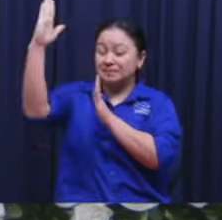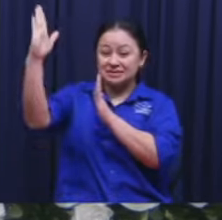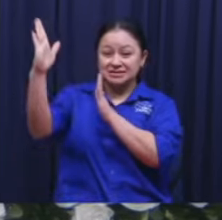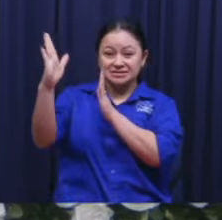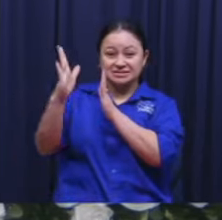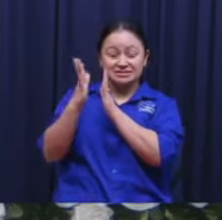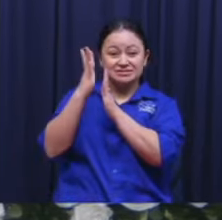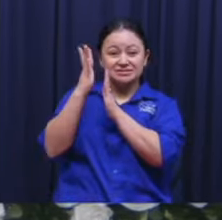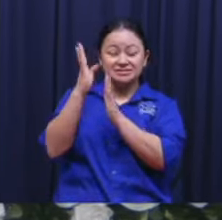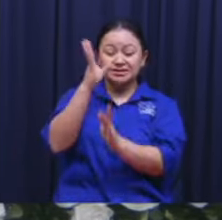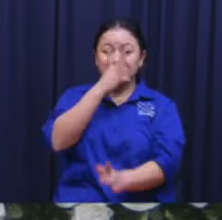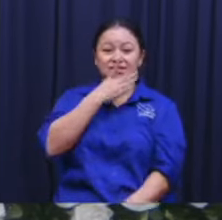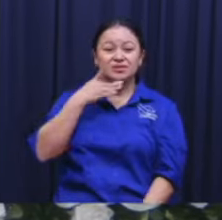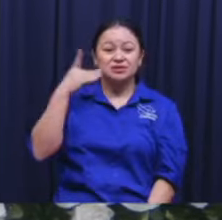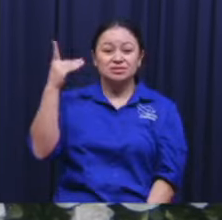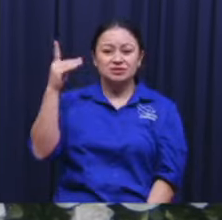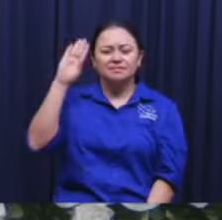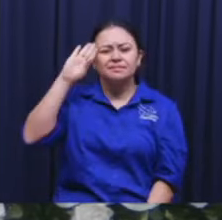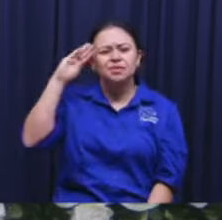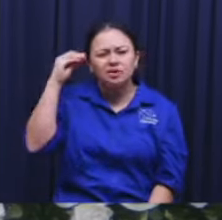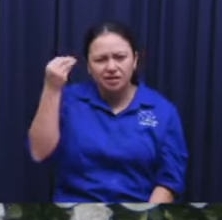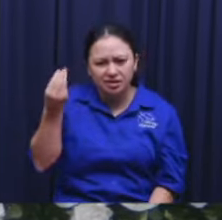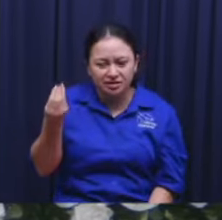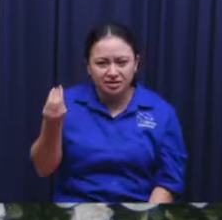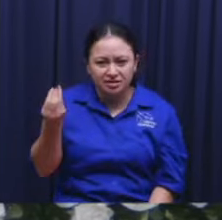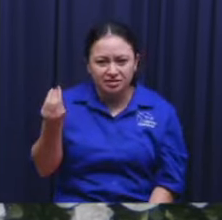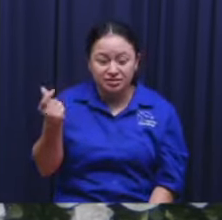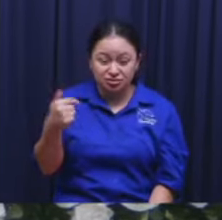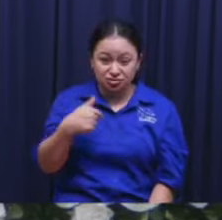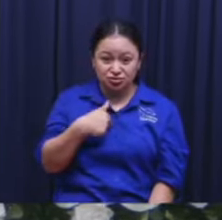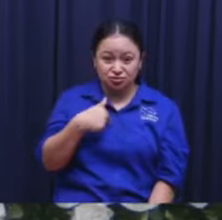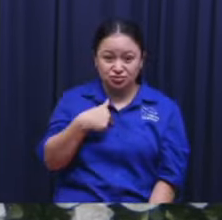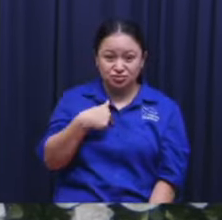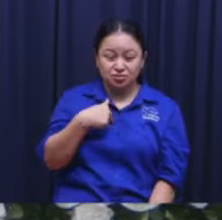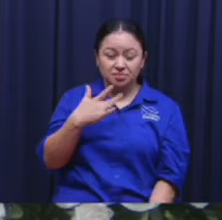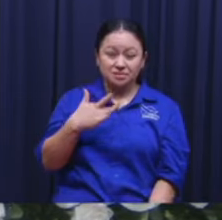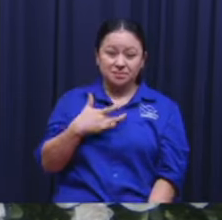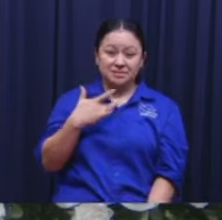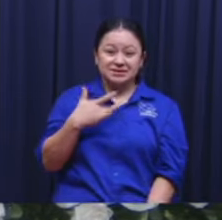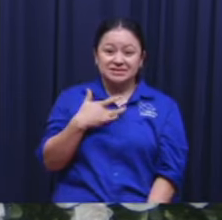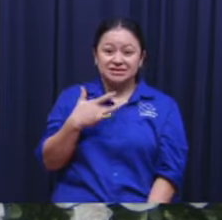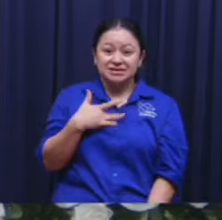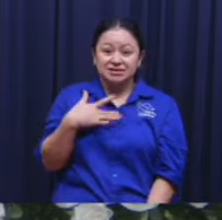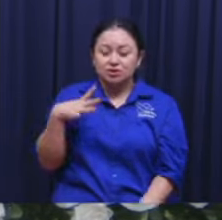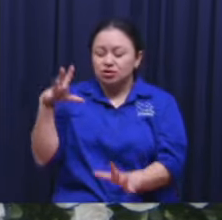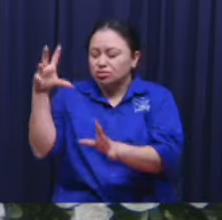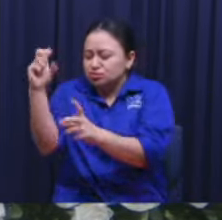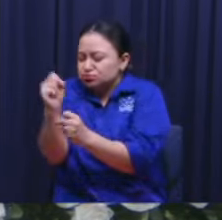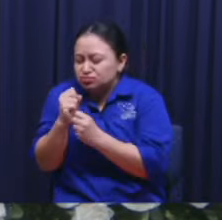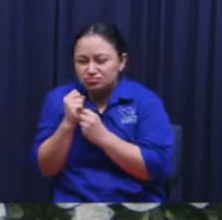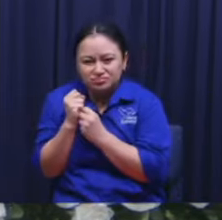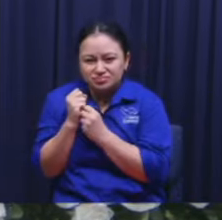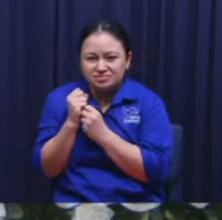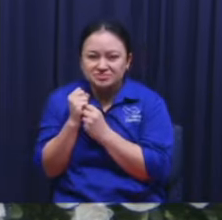Atrapado, porque yo me siento atrapado, pero no me quiero soltar tampoco,